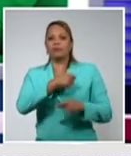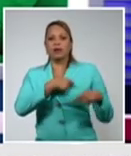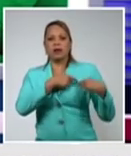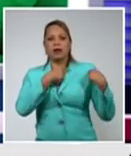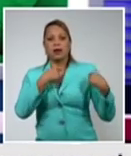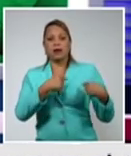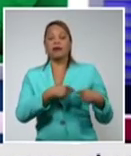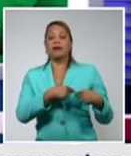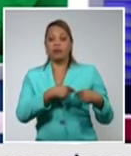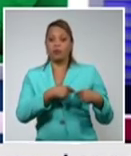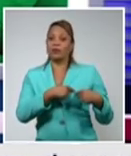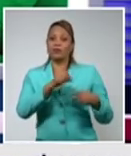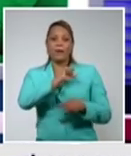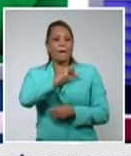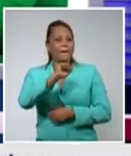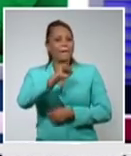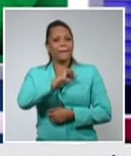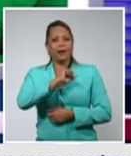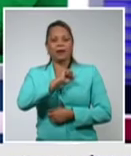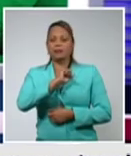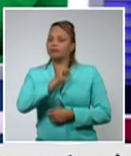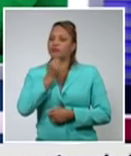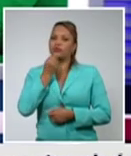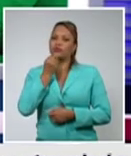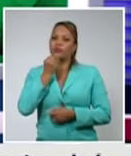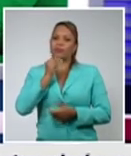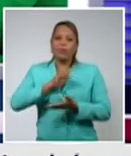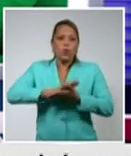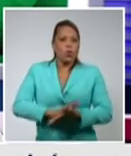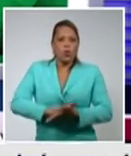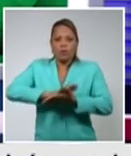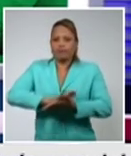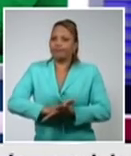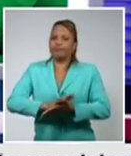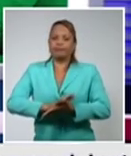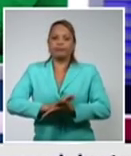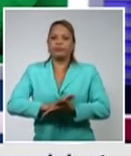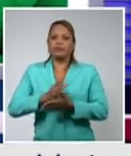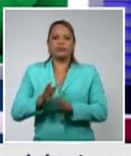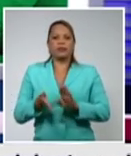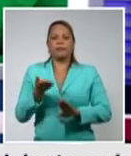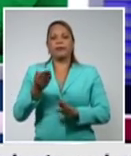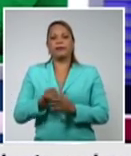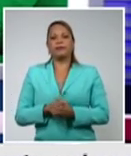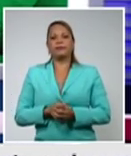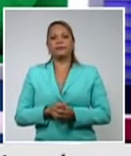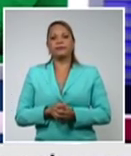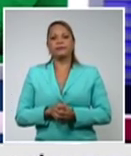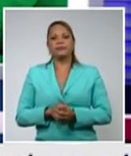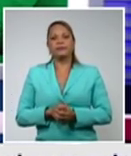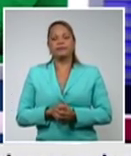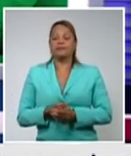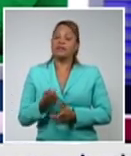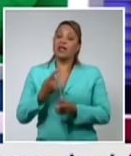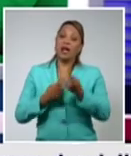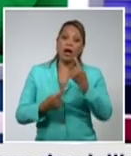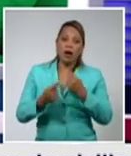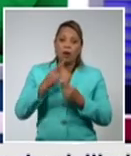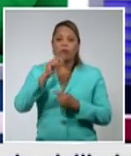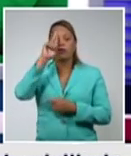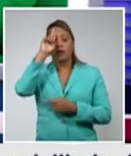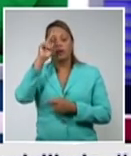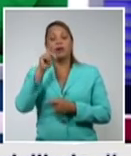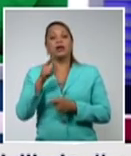asistolia, de la cual no fue posible reanimarlo, no obstante las maniobras que se aplicaron